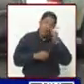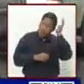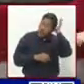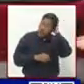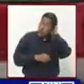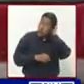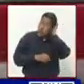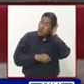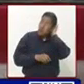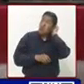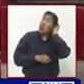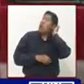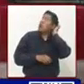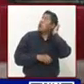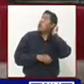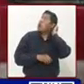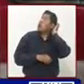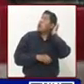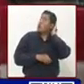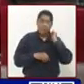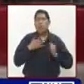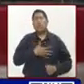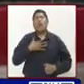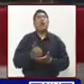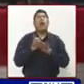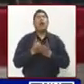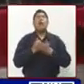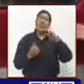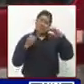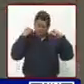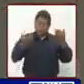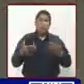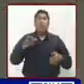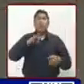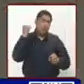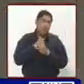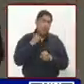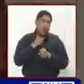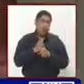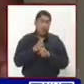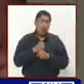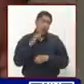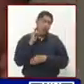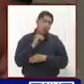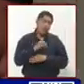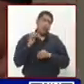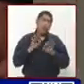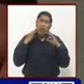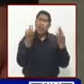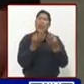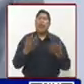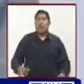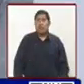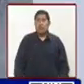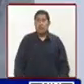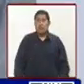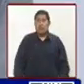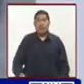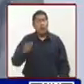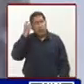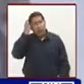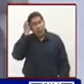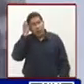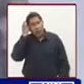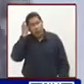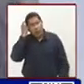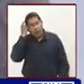Quiero pedir una población del Alto que me ayuden a encontrar la movilidad. Con eso yo trabajo, con eso también mantengo a mi familia también. Estamos. ¿Por qué lo has dejado en ese